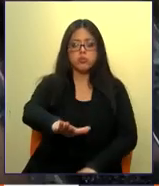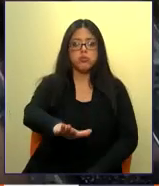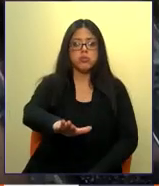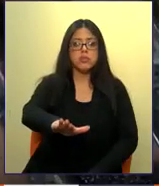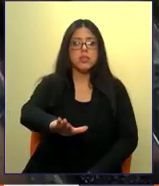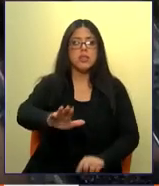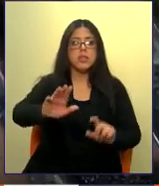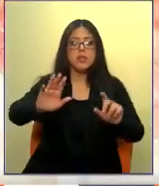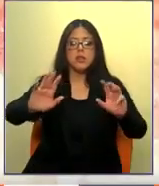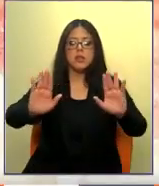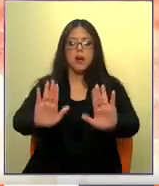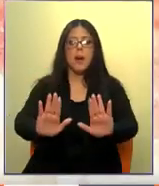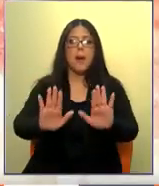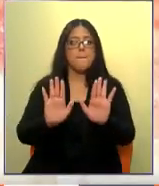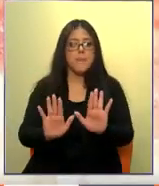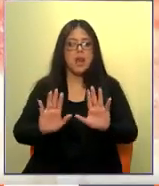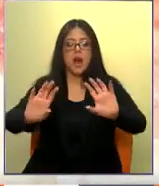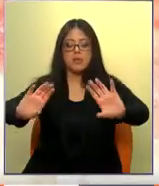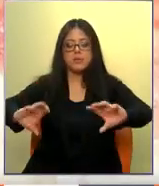lo giramos.